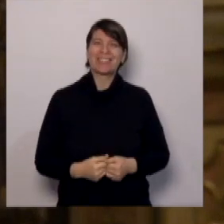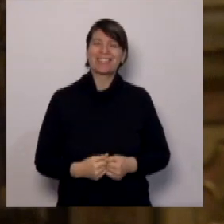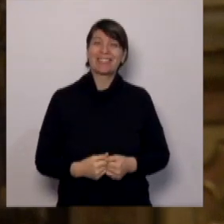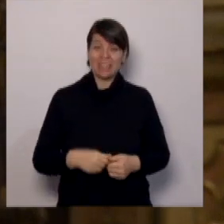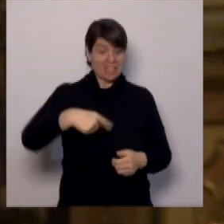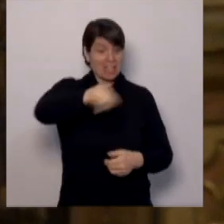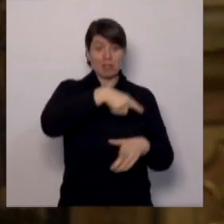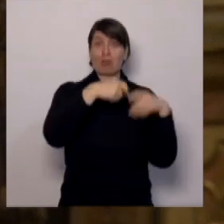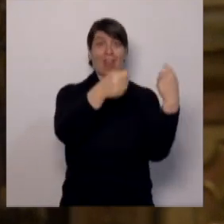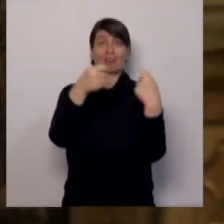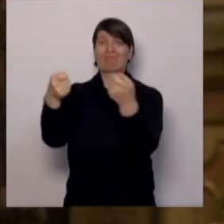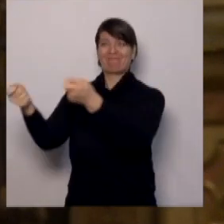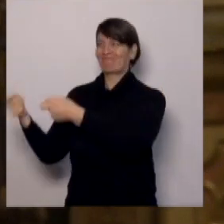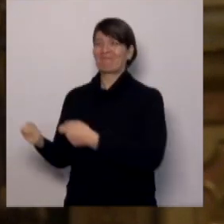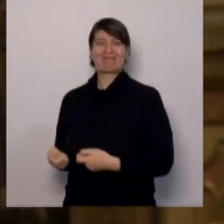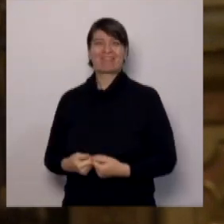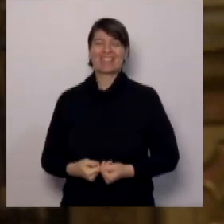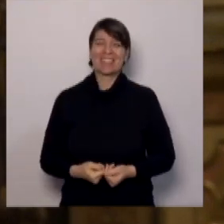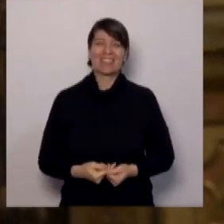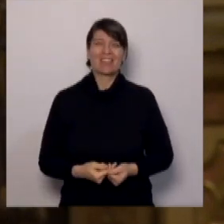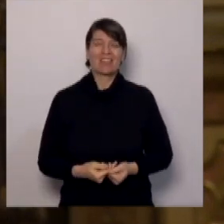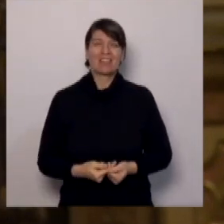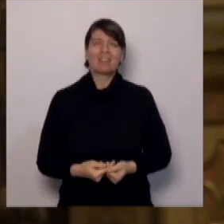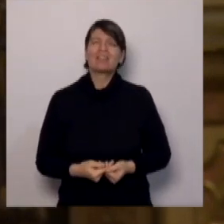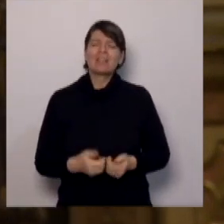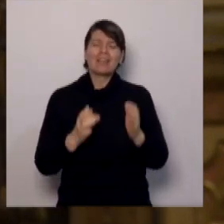discípulos. Y ellos los distribuyeron.